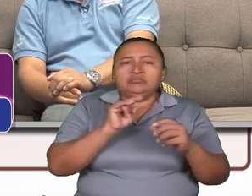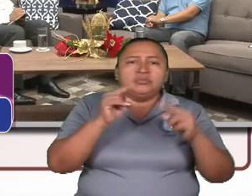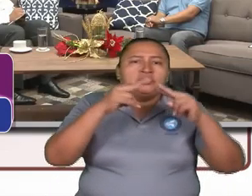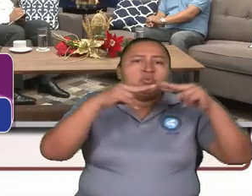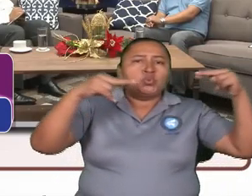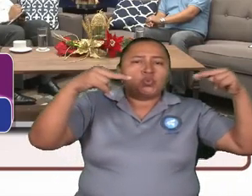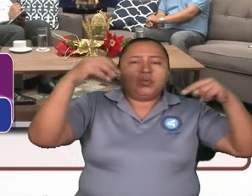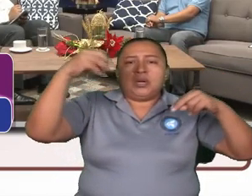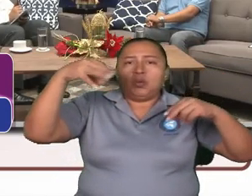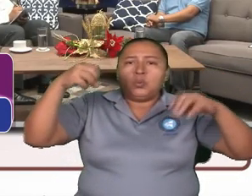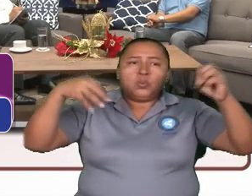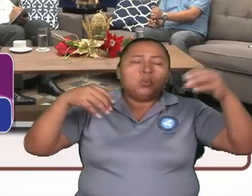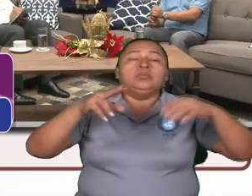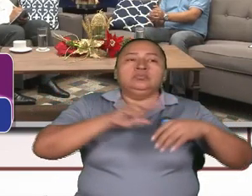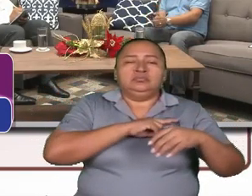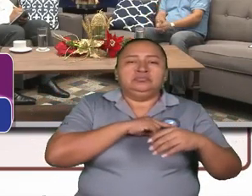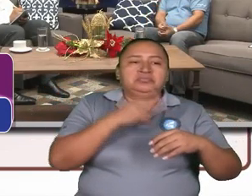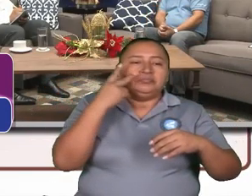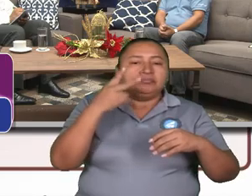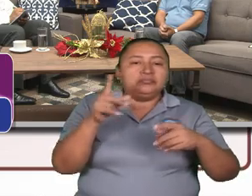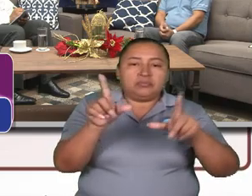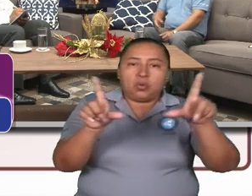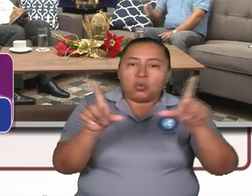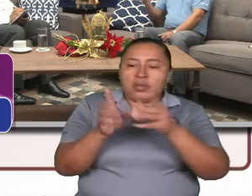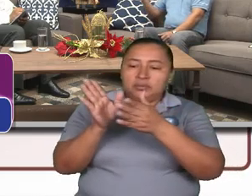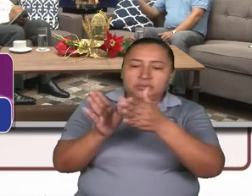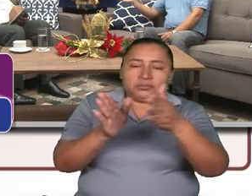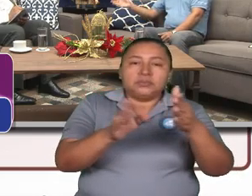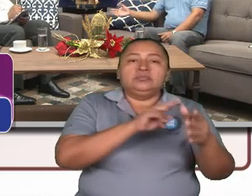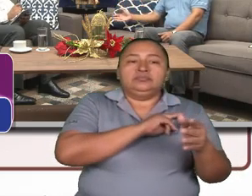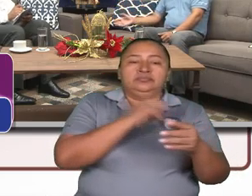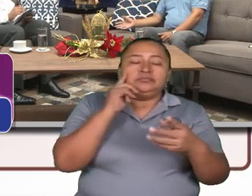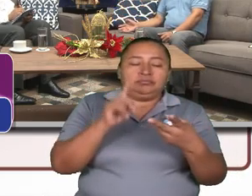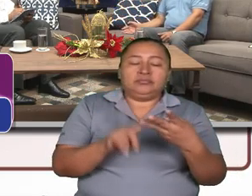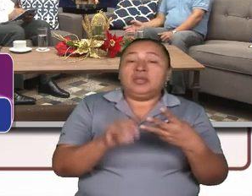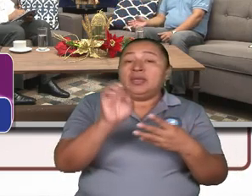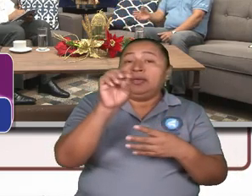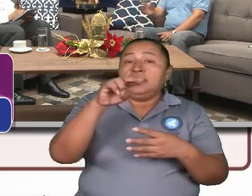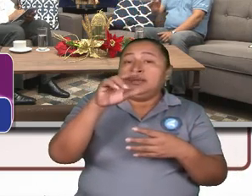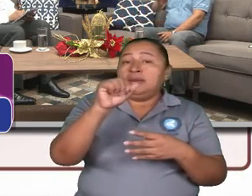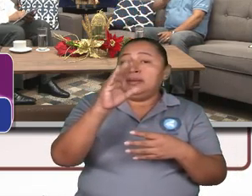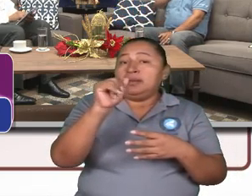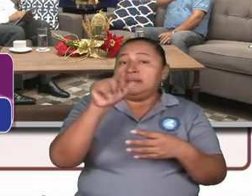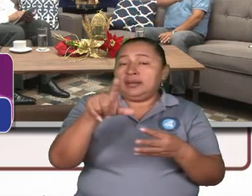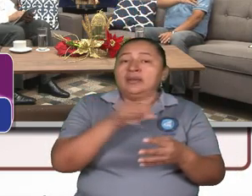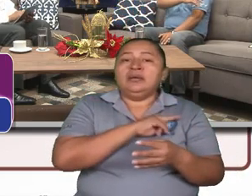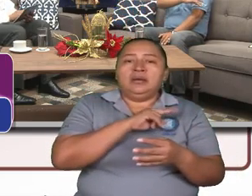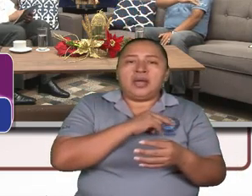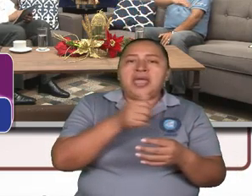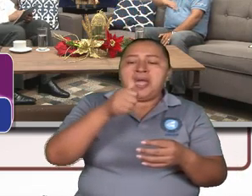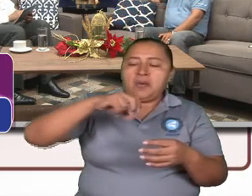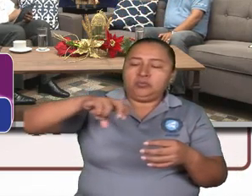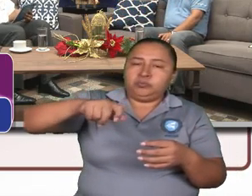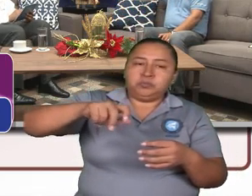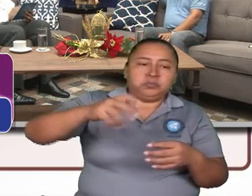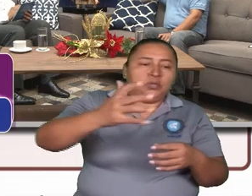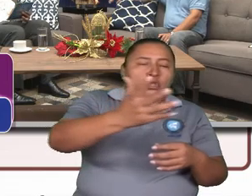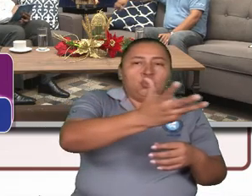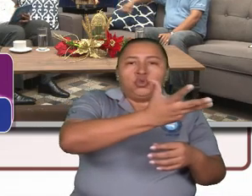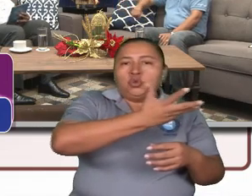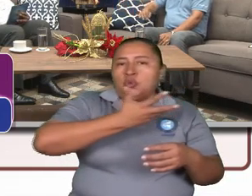SINAPRED, ¿verdad? Por cualquier incidencia que pueda pasar, tenemos una respuesta inmediata. Así que